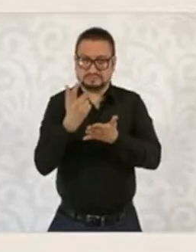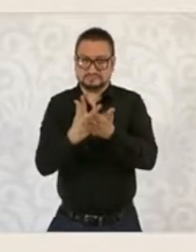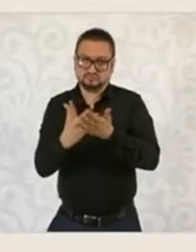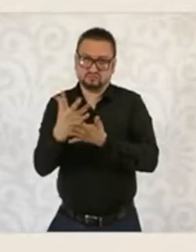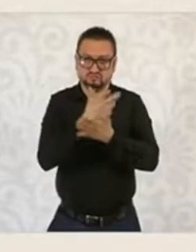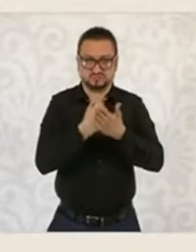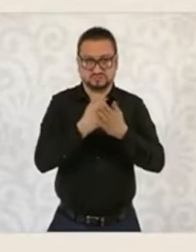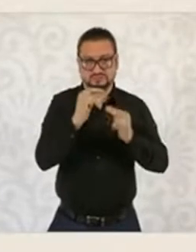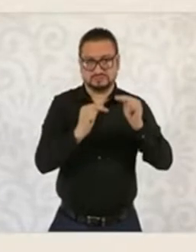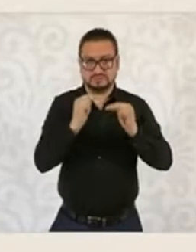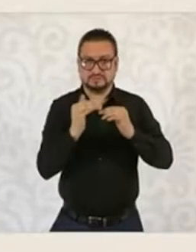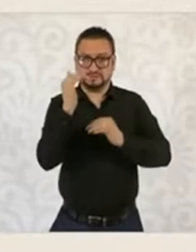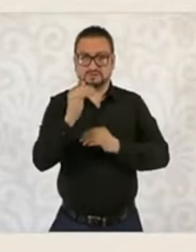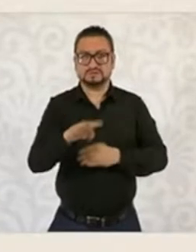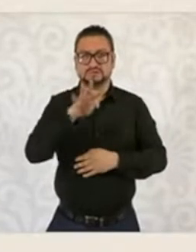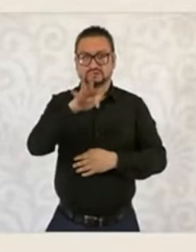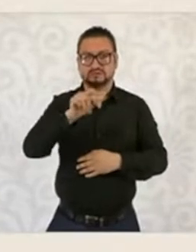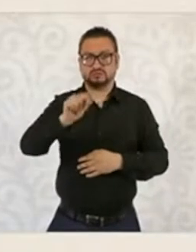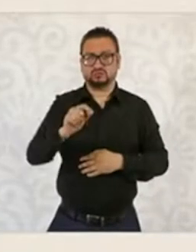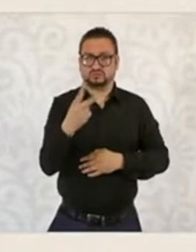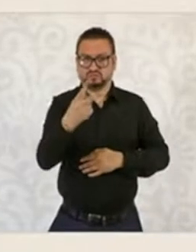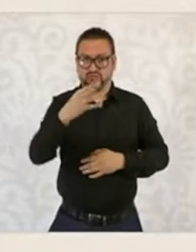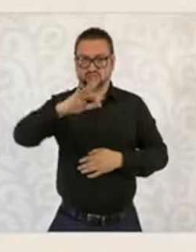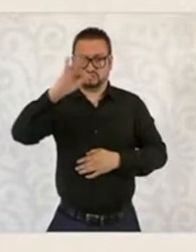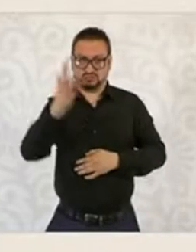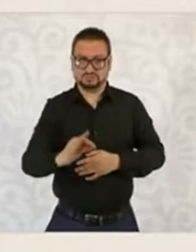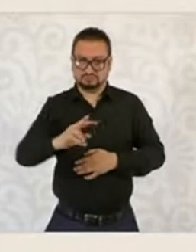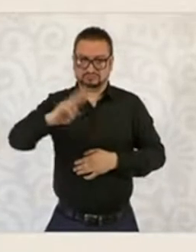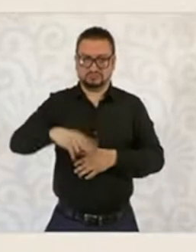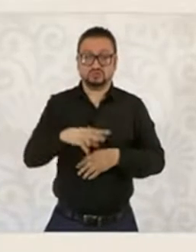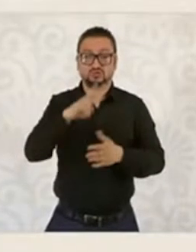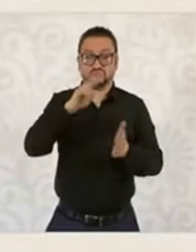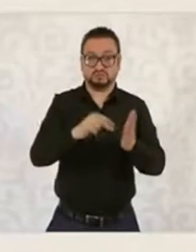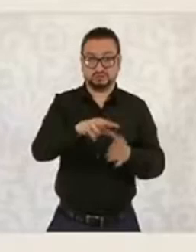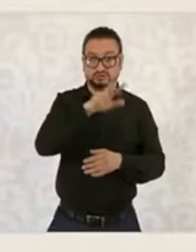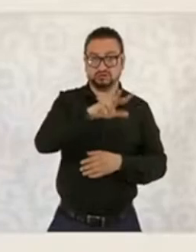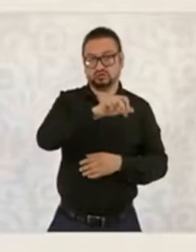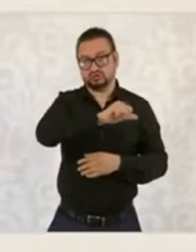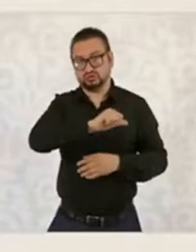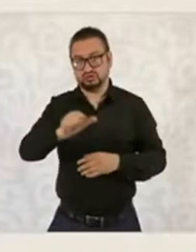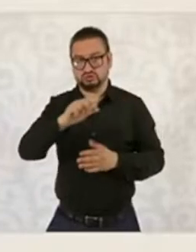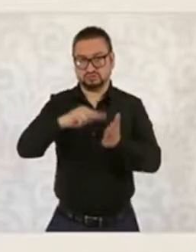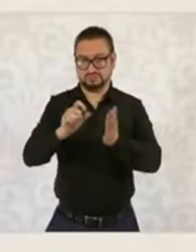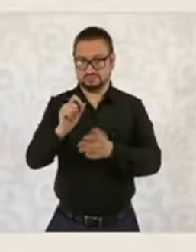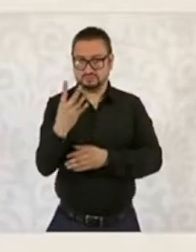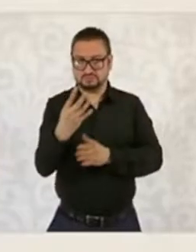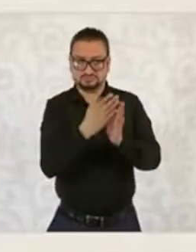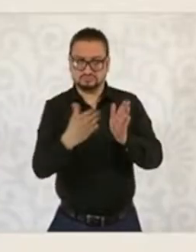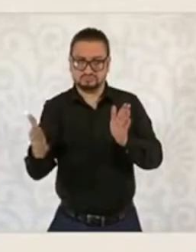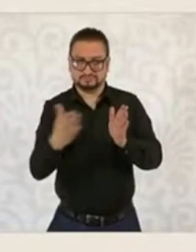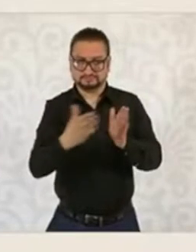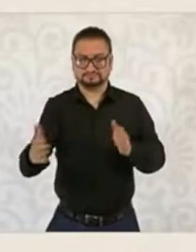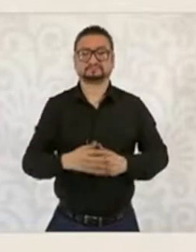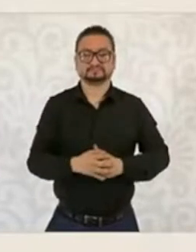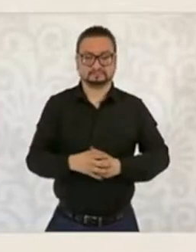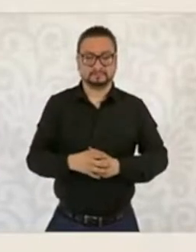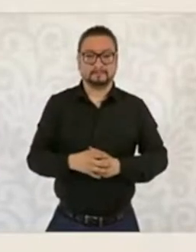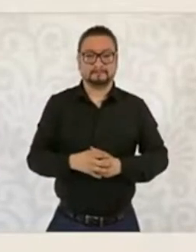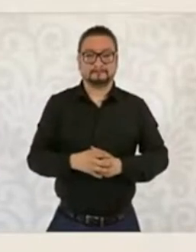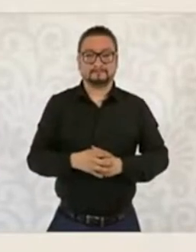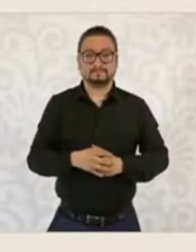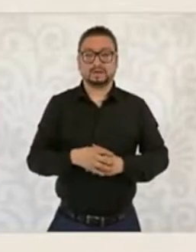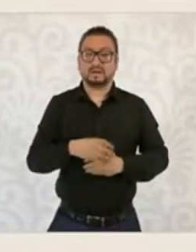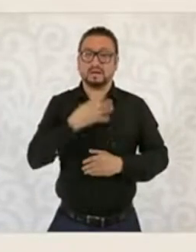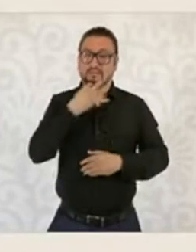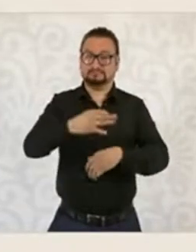en 19.2% en términos reales entre el año 2018 y 2024. También he de